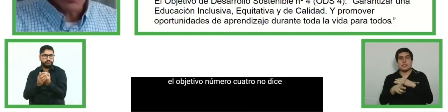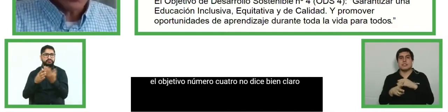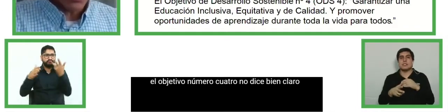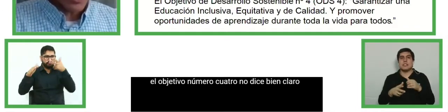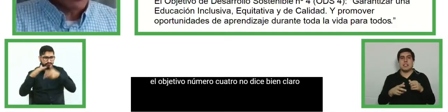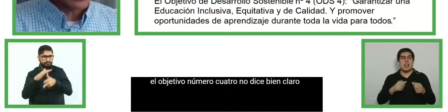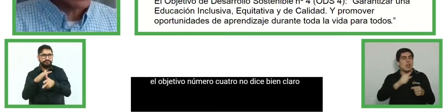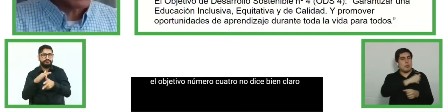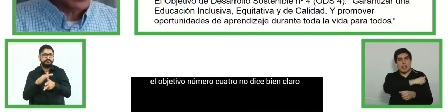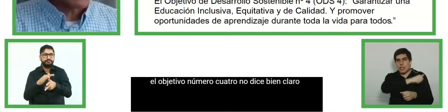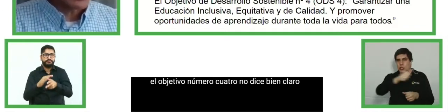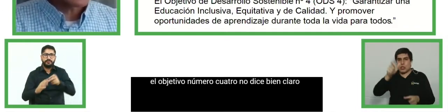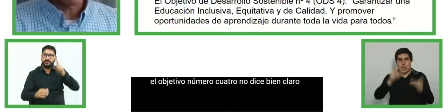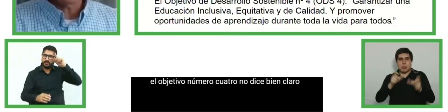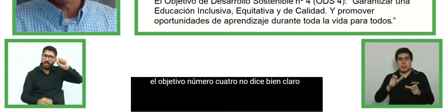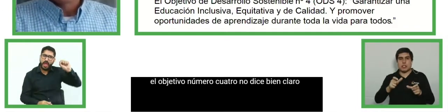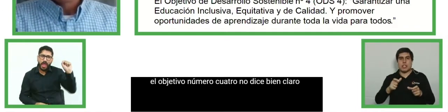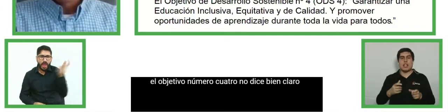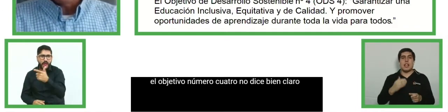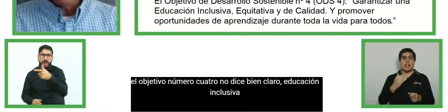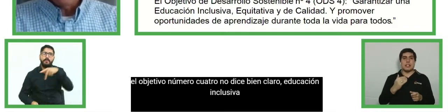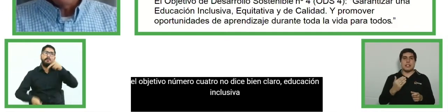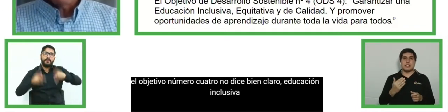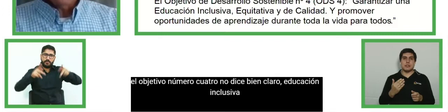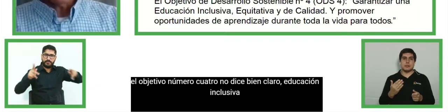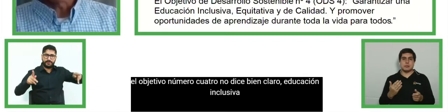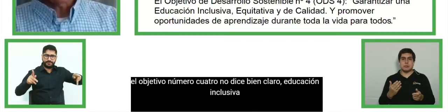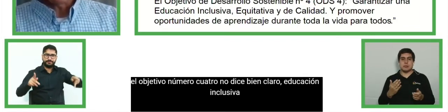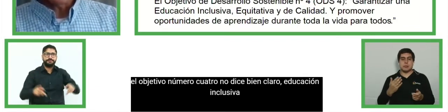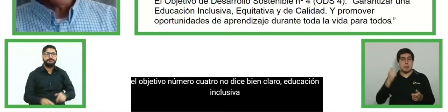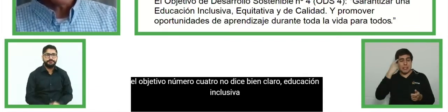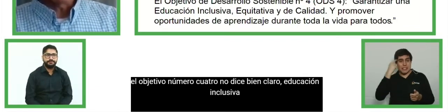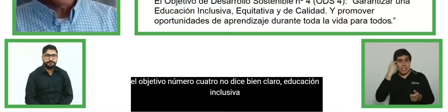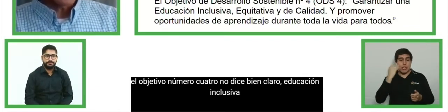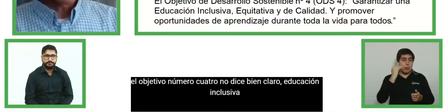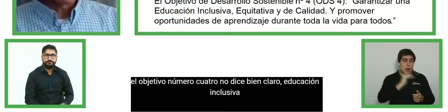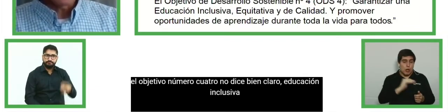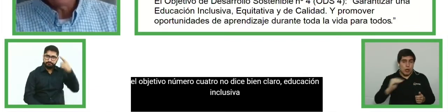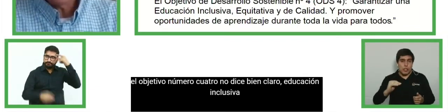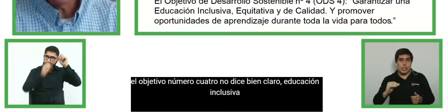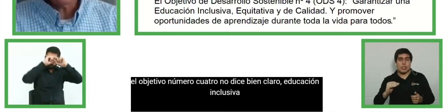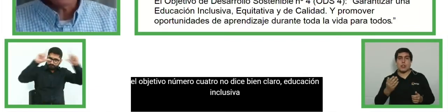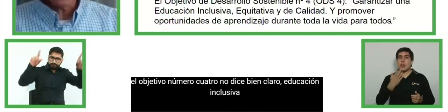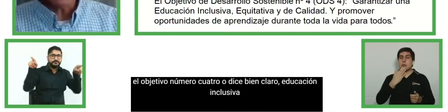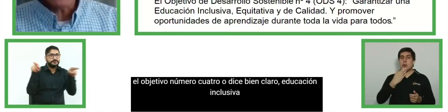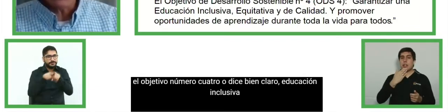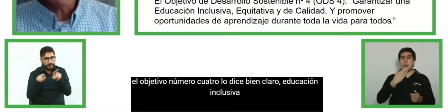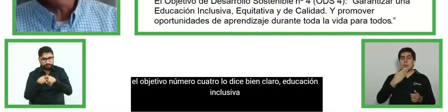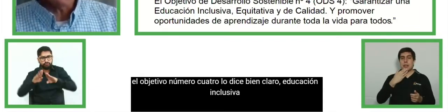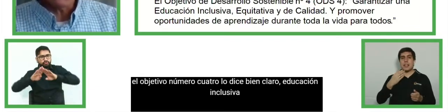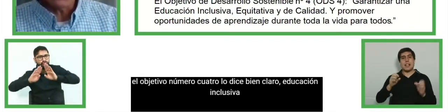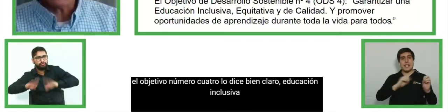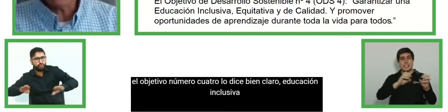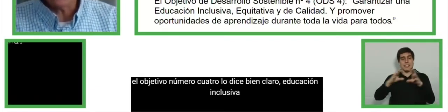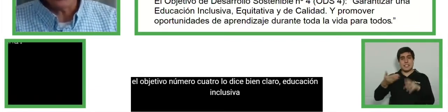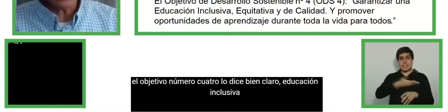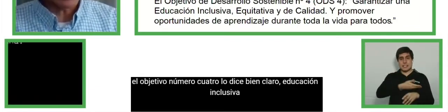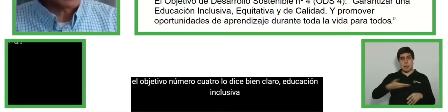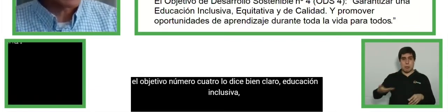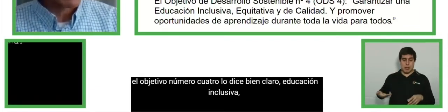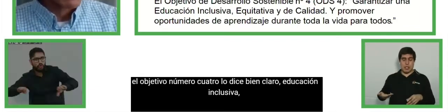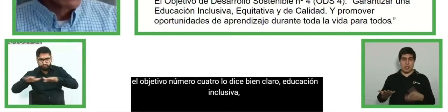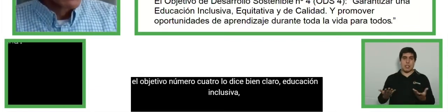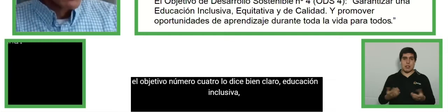a todos los niveles, lógicamente, hombre, a nivel desde luego de educación primaria, secundaria, es fundamental porque es la base de la